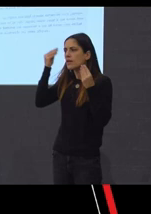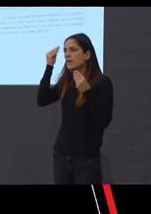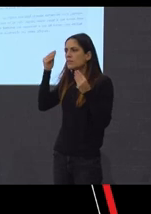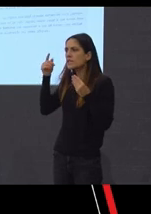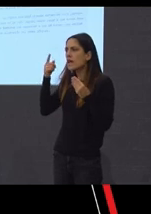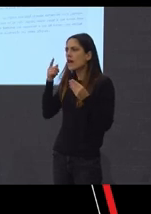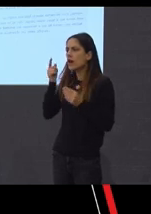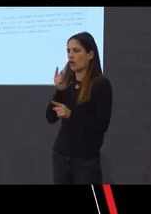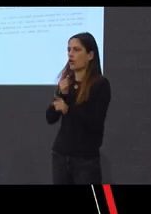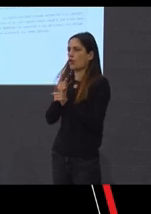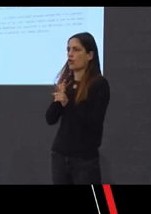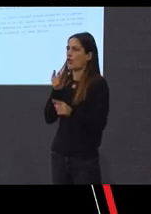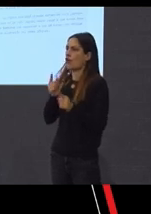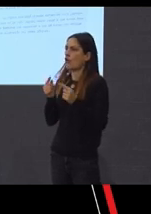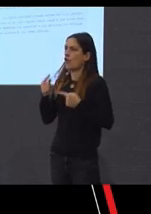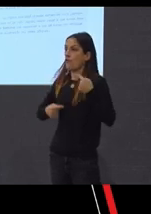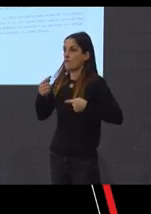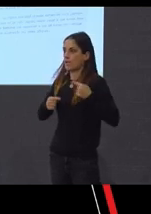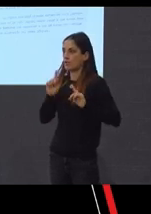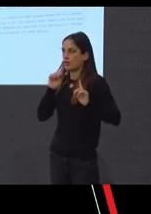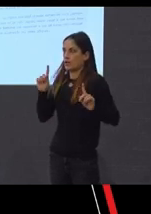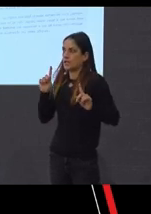intervén Seguridade Nacional.